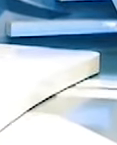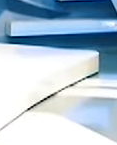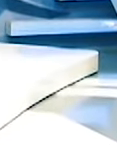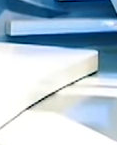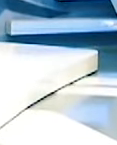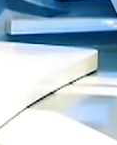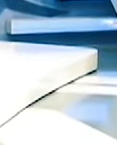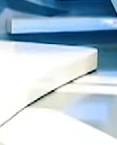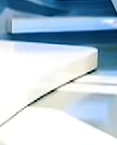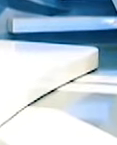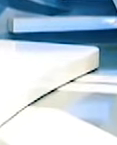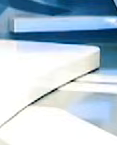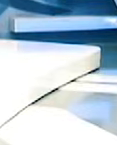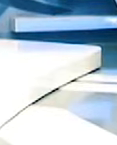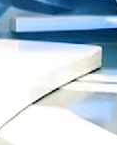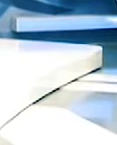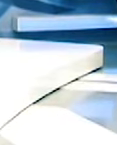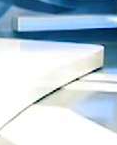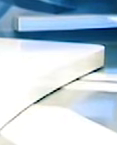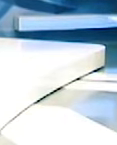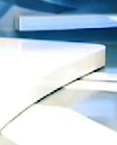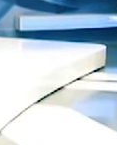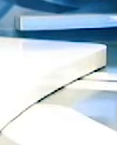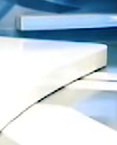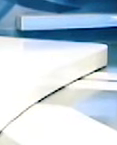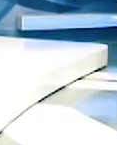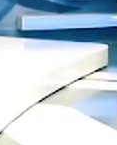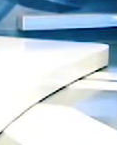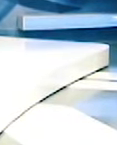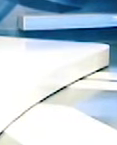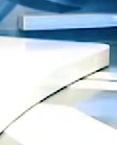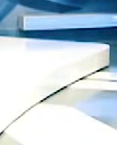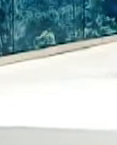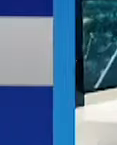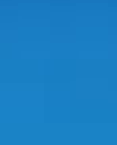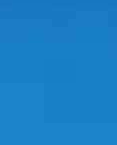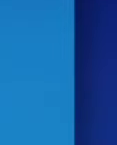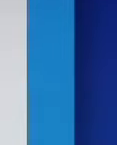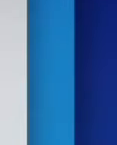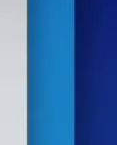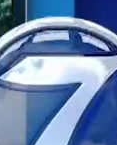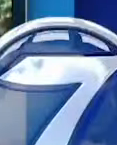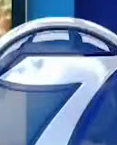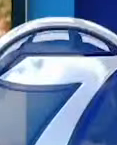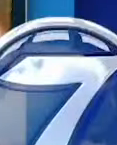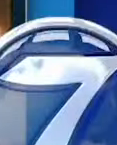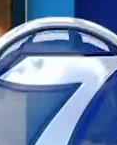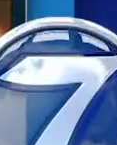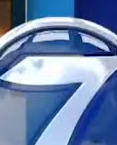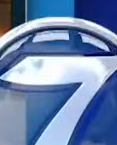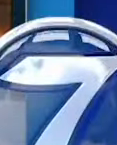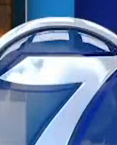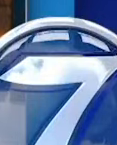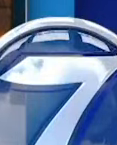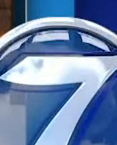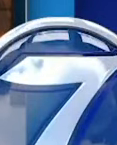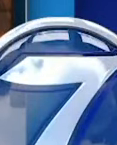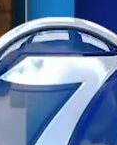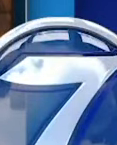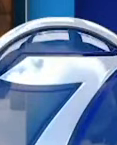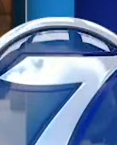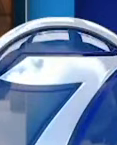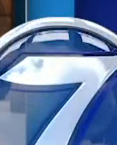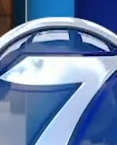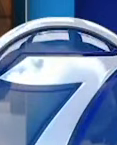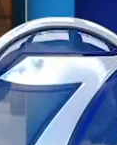de sus fotografías de estampas cotidianas y bellos paisajes de nuestra Guatemala. Recuerde, usted también es parte